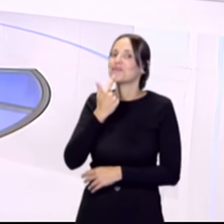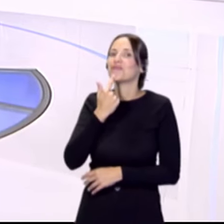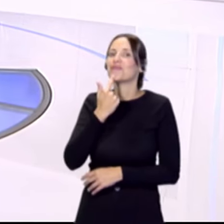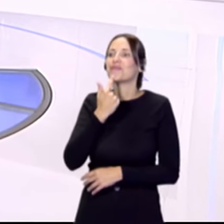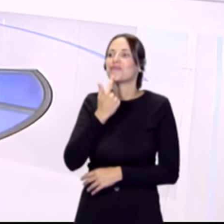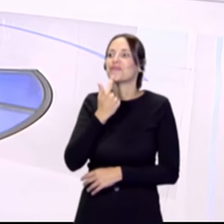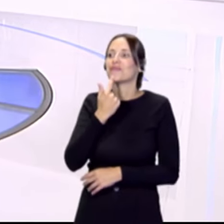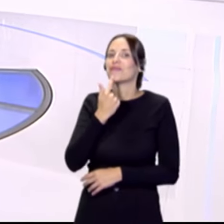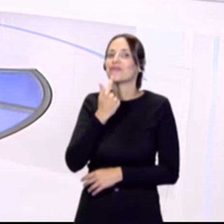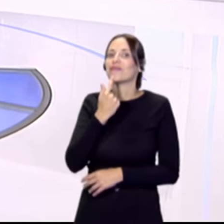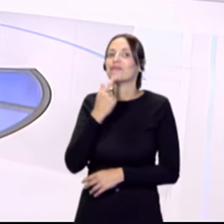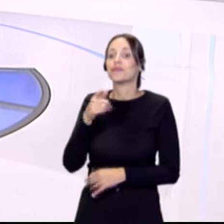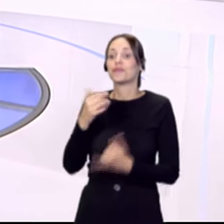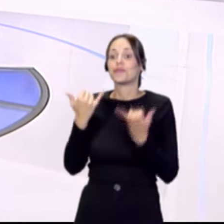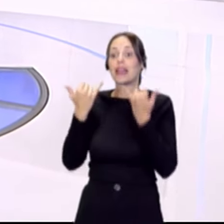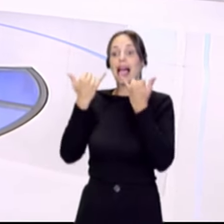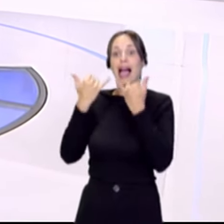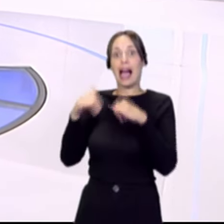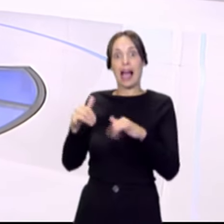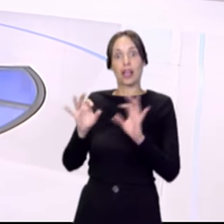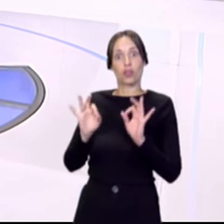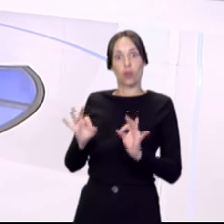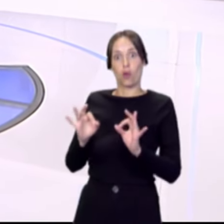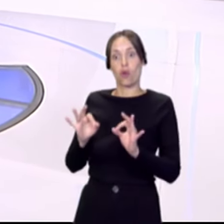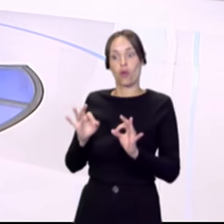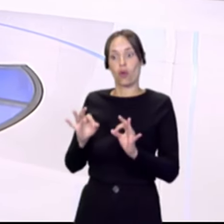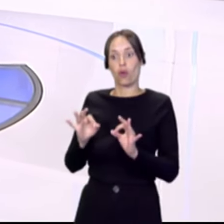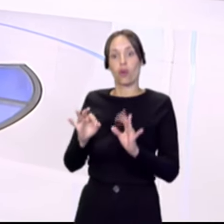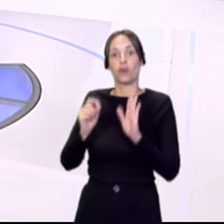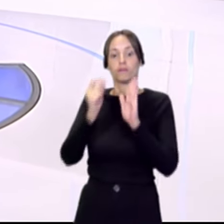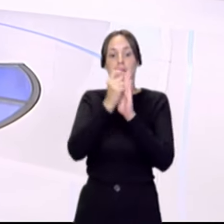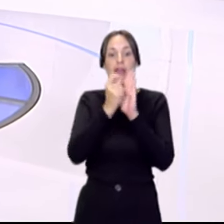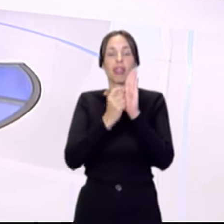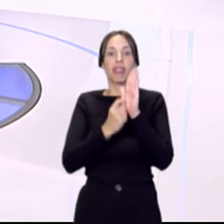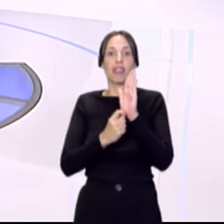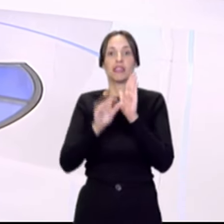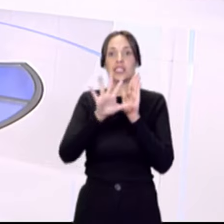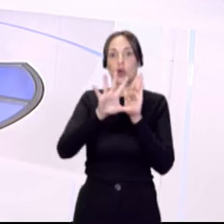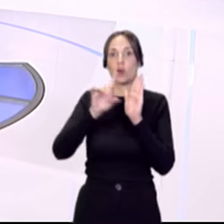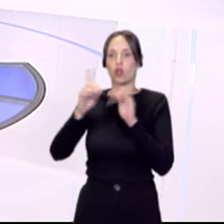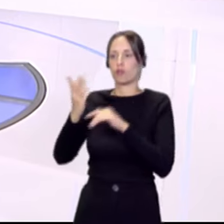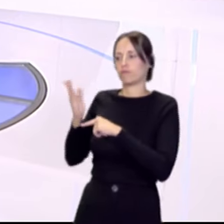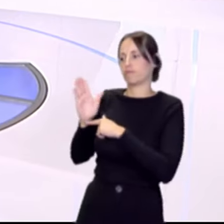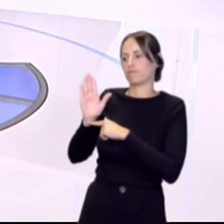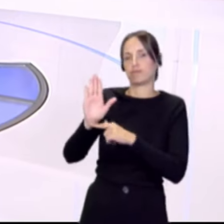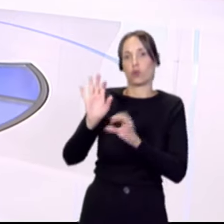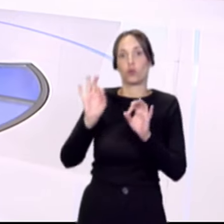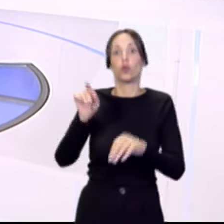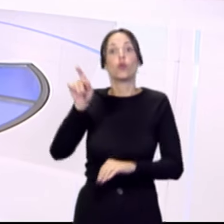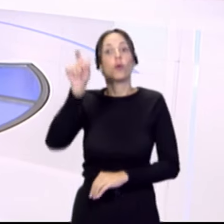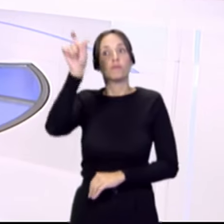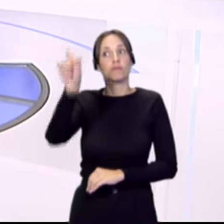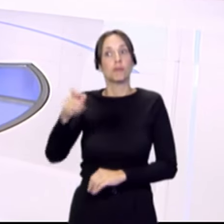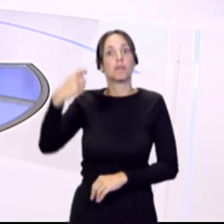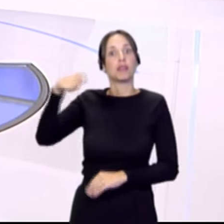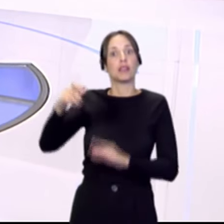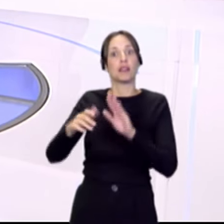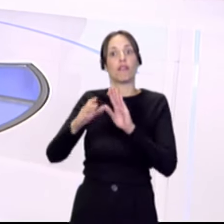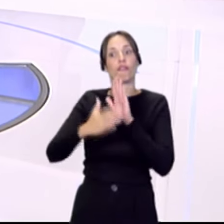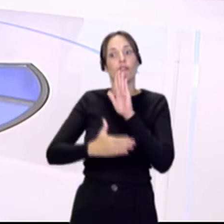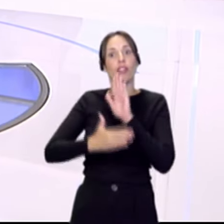en ese acto en el que, bueno, se dieron a conocer esas 51 medidas. Como presidenta de la Federación Canaria de Municipios, ¿qué